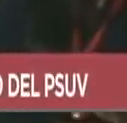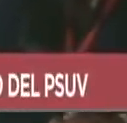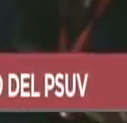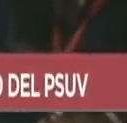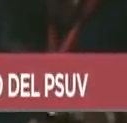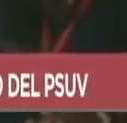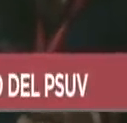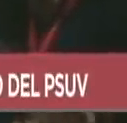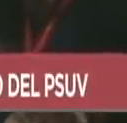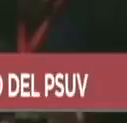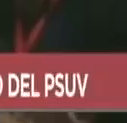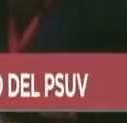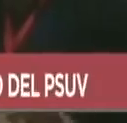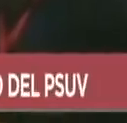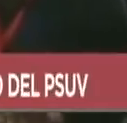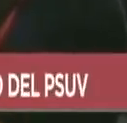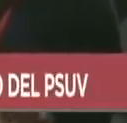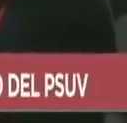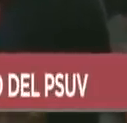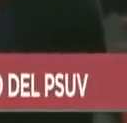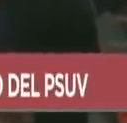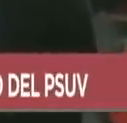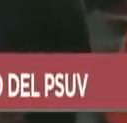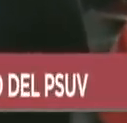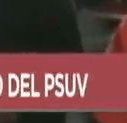final, donde vamos a presentar